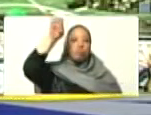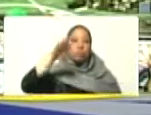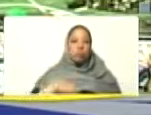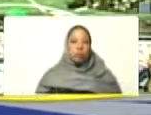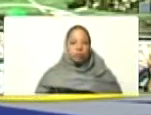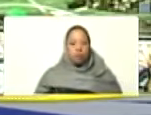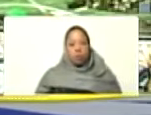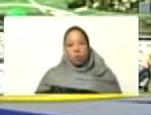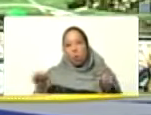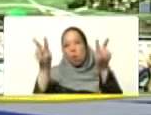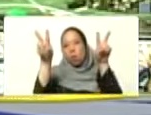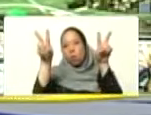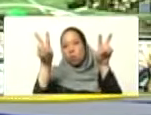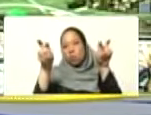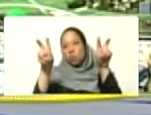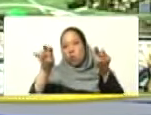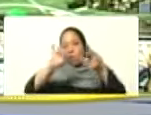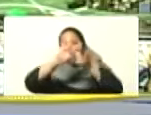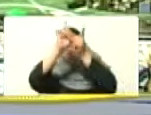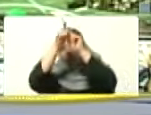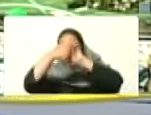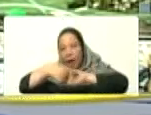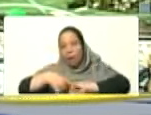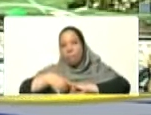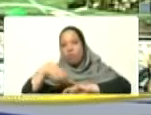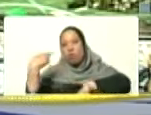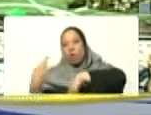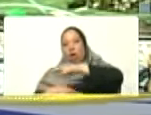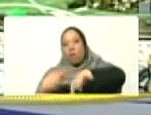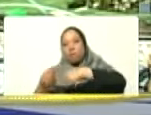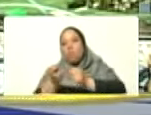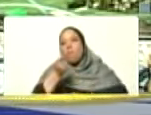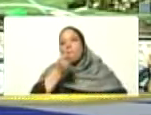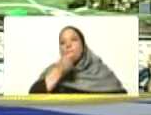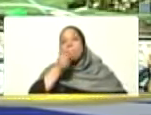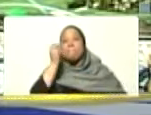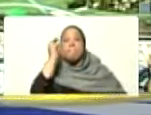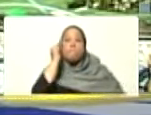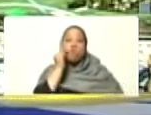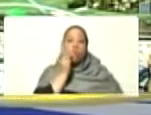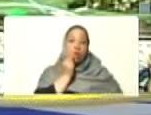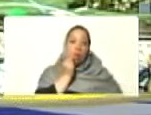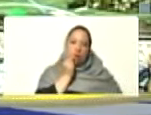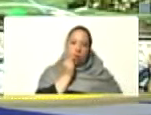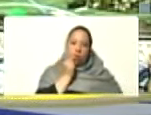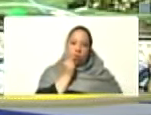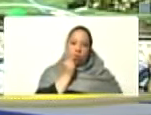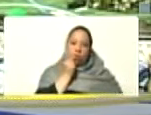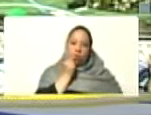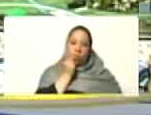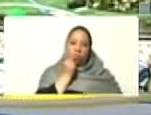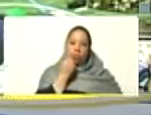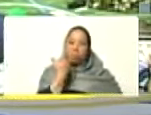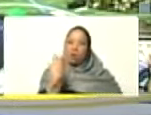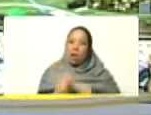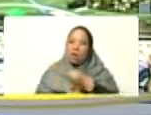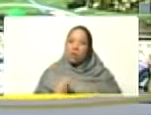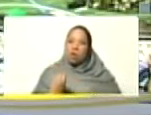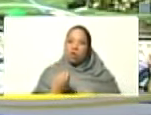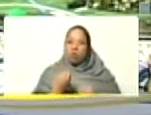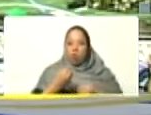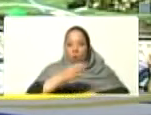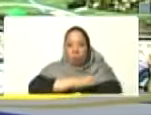Un nuevo Big Bang de la revolución bolivariana que vamos acumulando creando